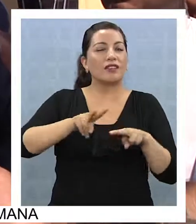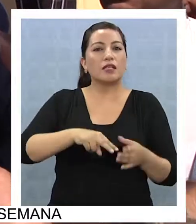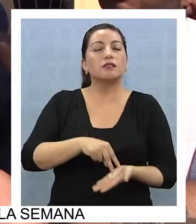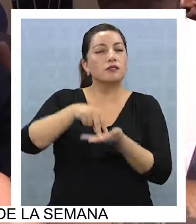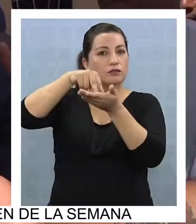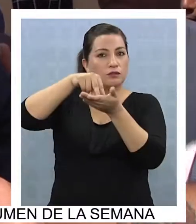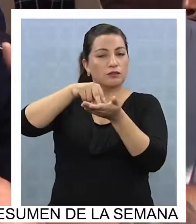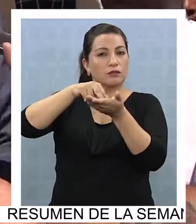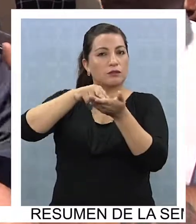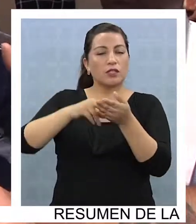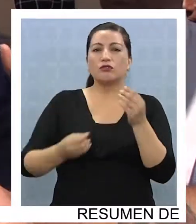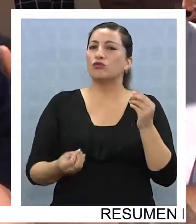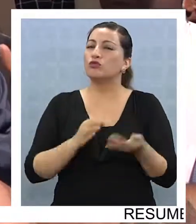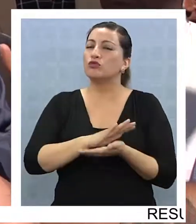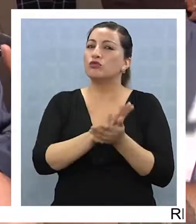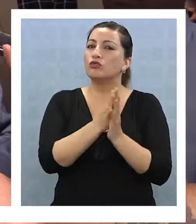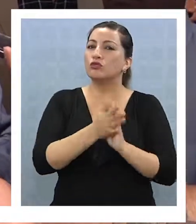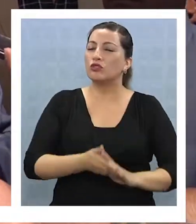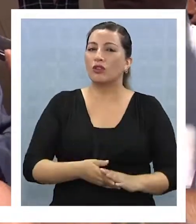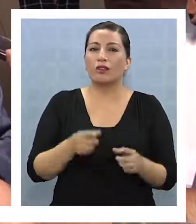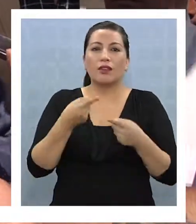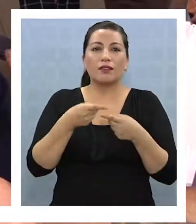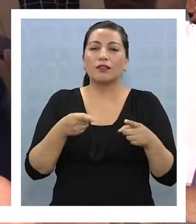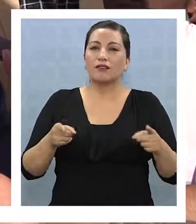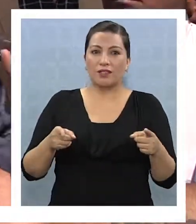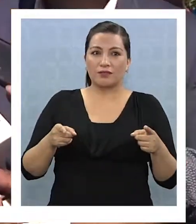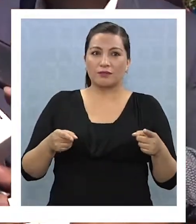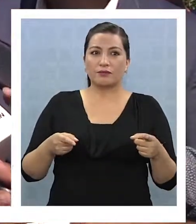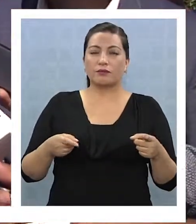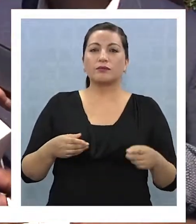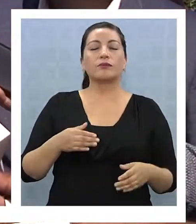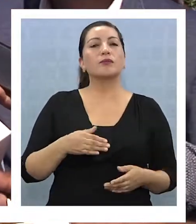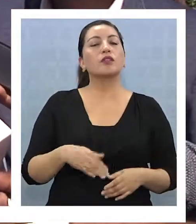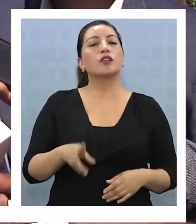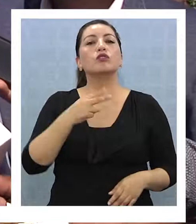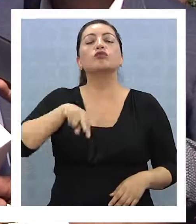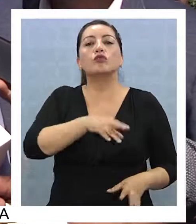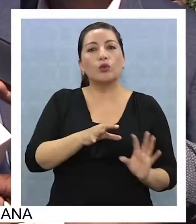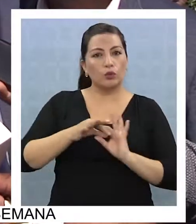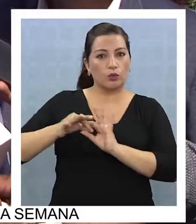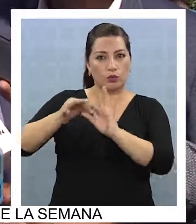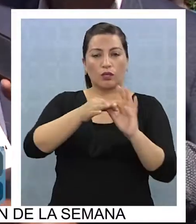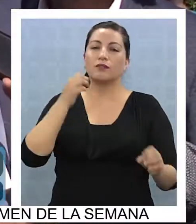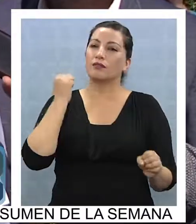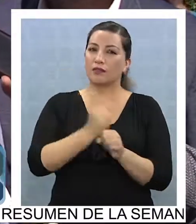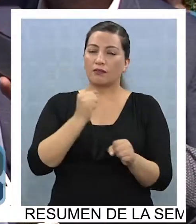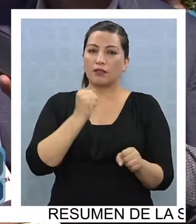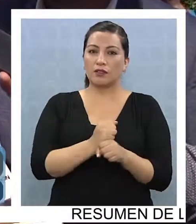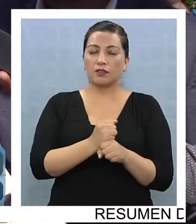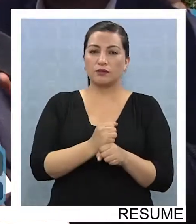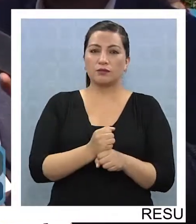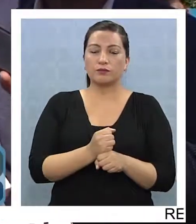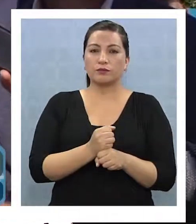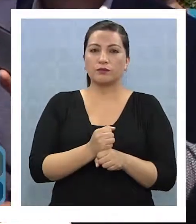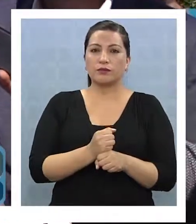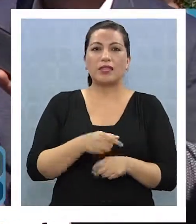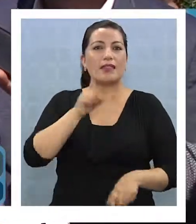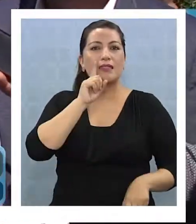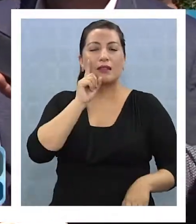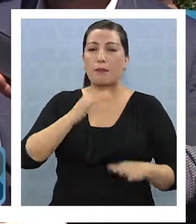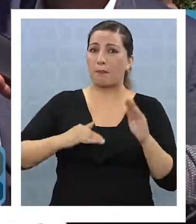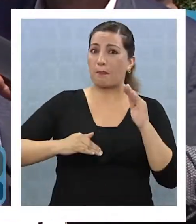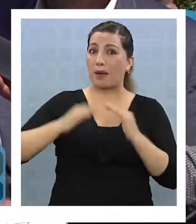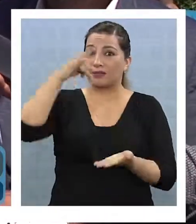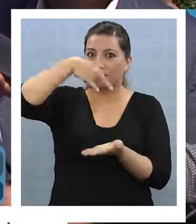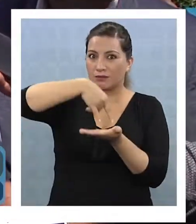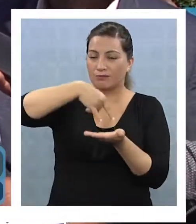franca, el desarrollo productivo, con un fuerte tinte en un acento regionalista. Hay un partido unido que está trabajando fuertemente por tener una mayoría en